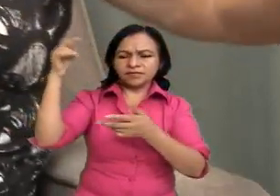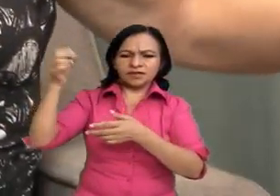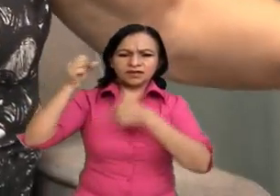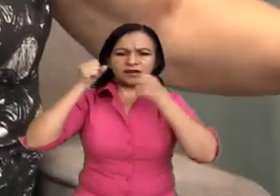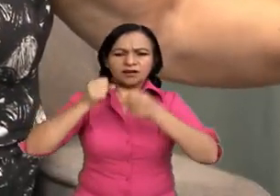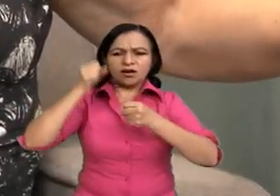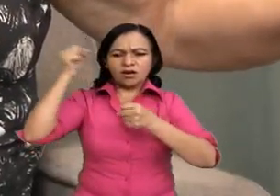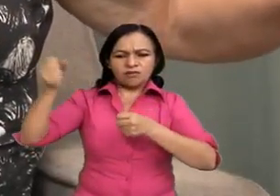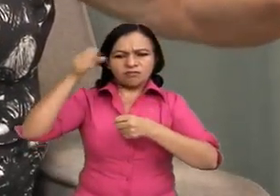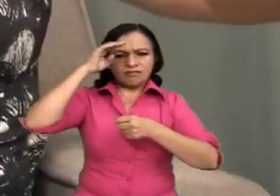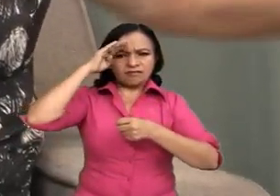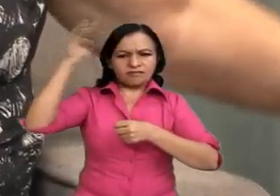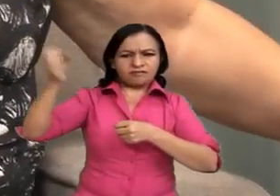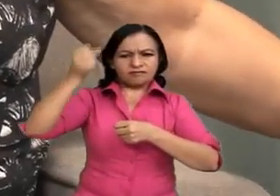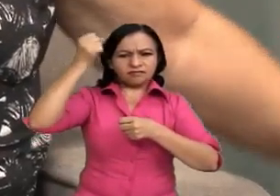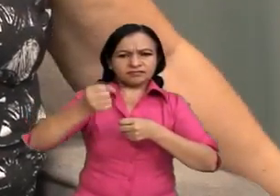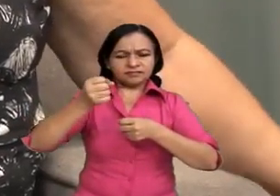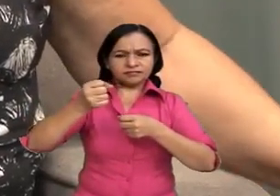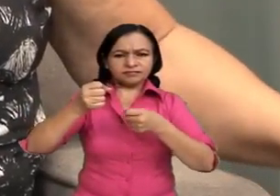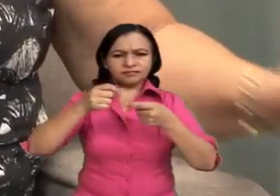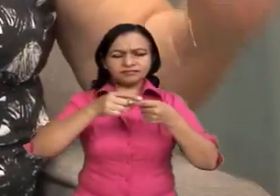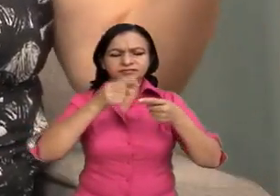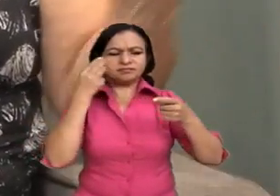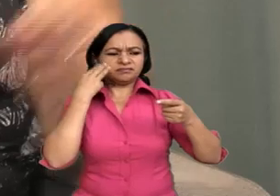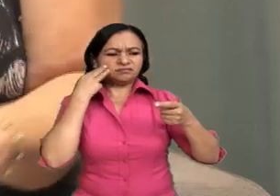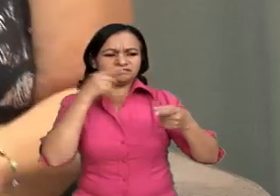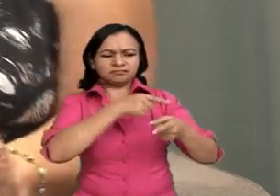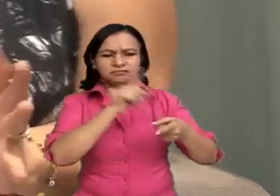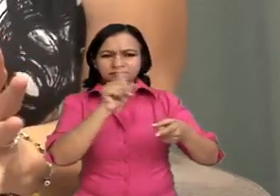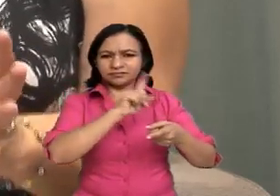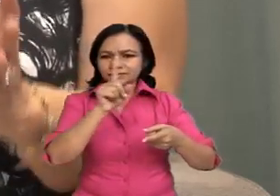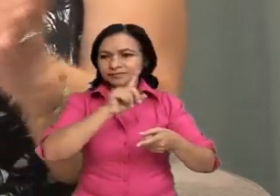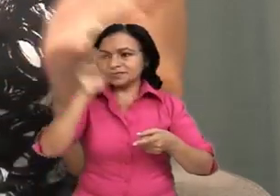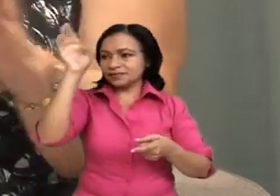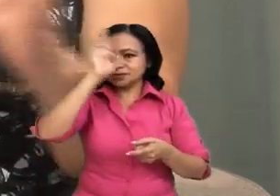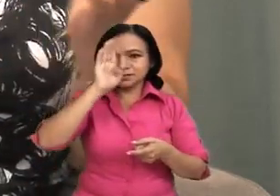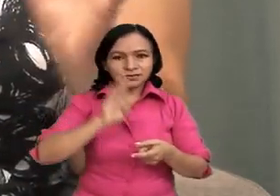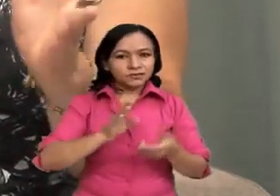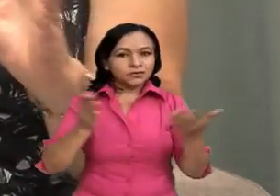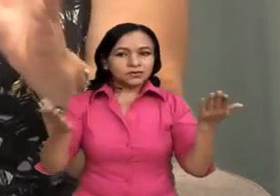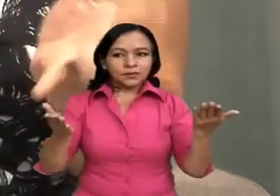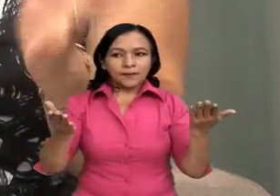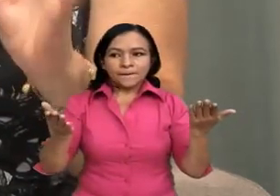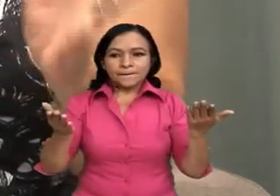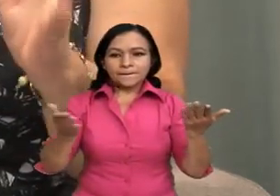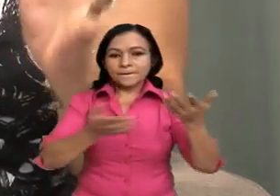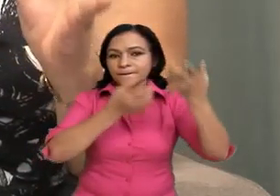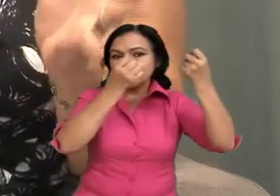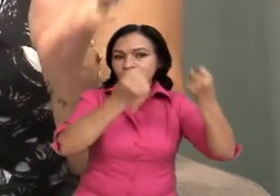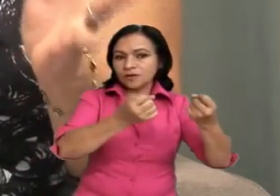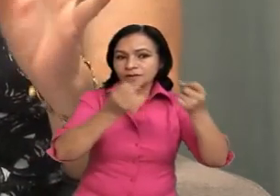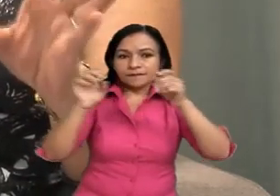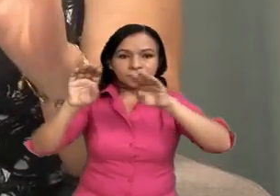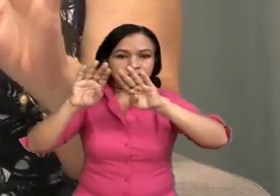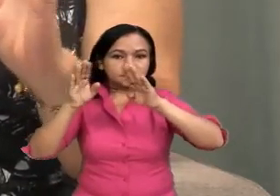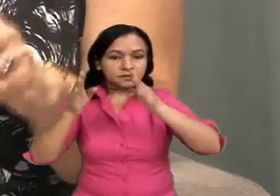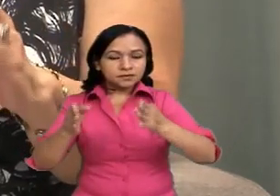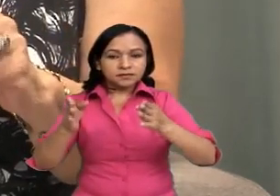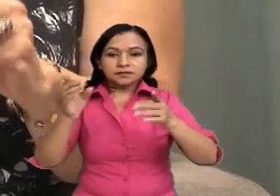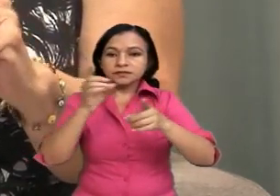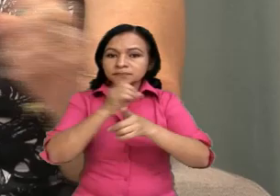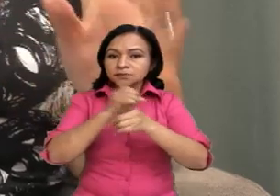ya terminó el matriarcado. Absurdo, nunca. Cuando una relación entre hombre y mujer debería